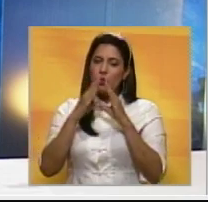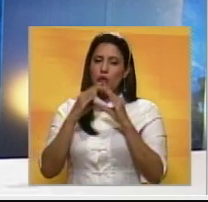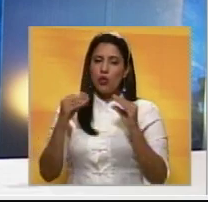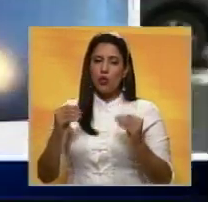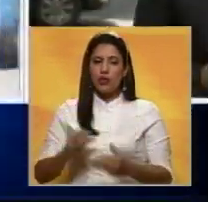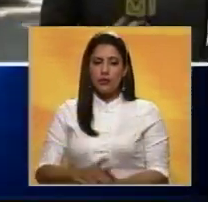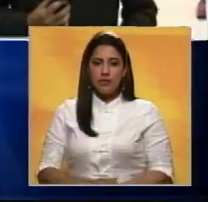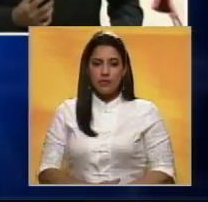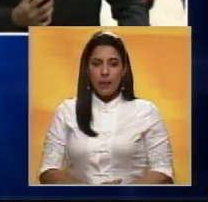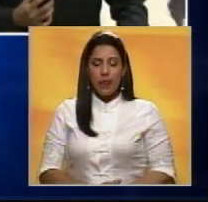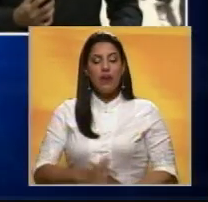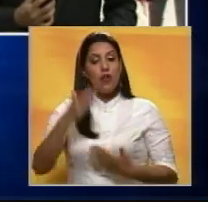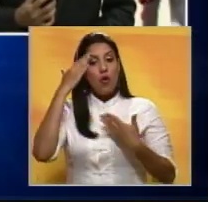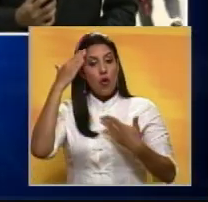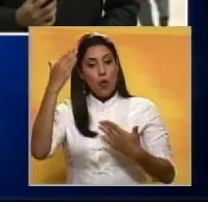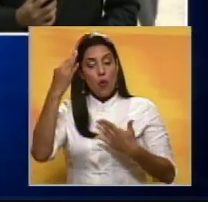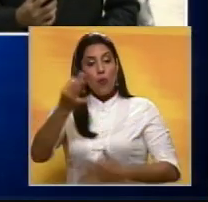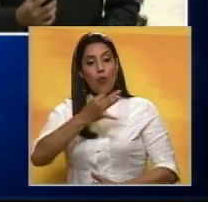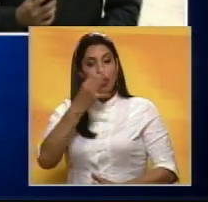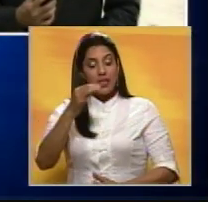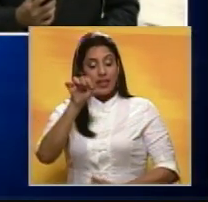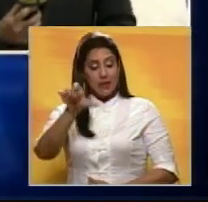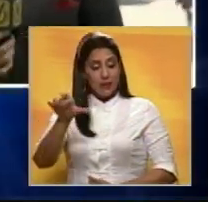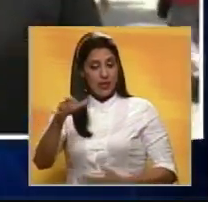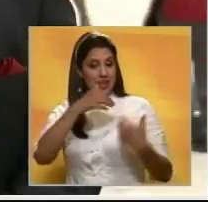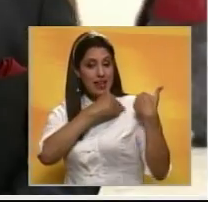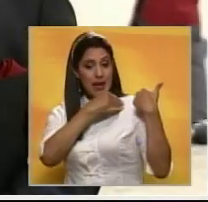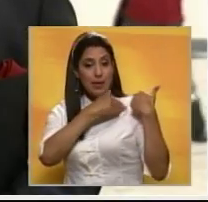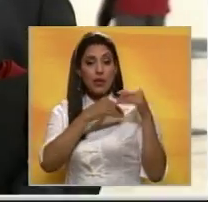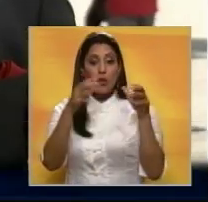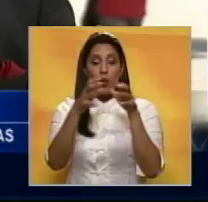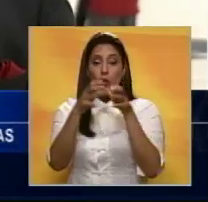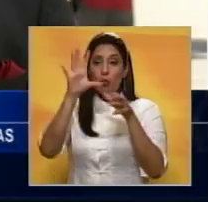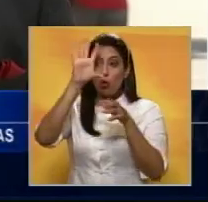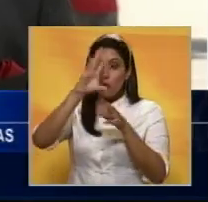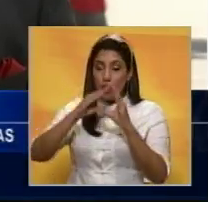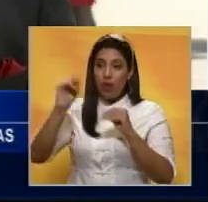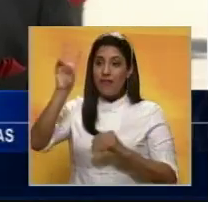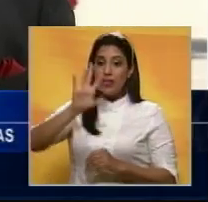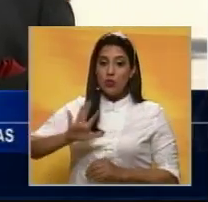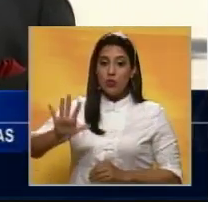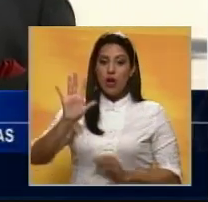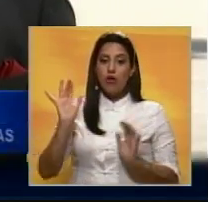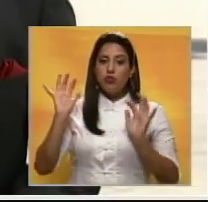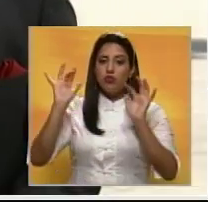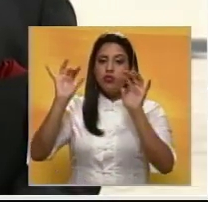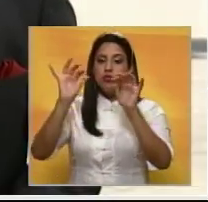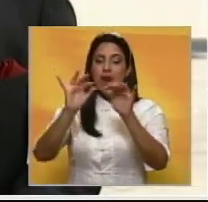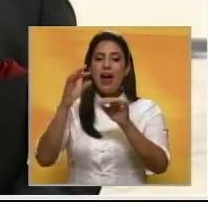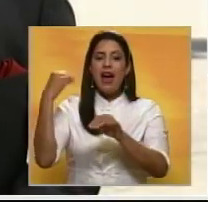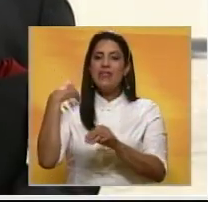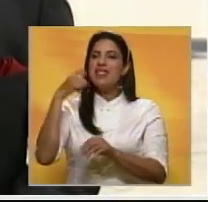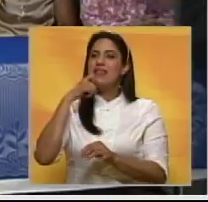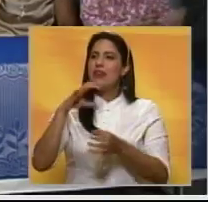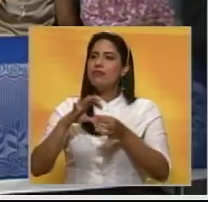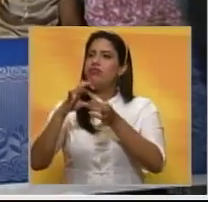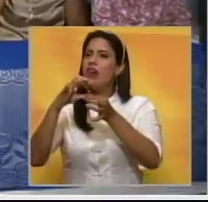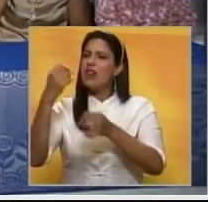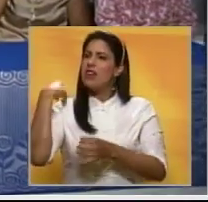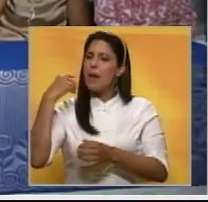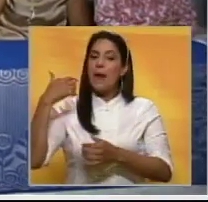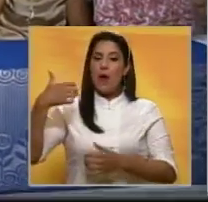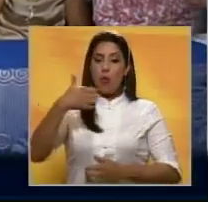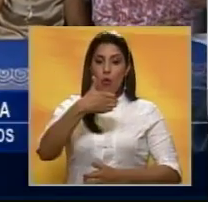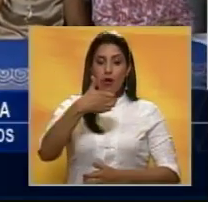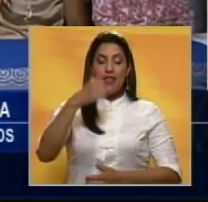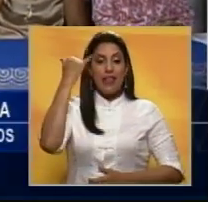Euclides. Hola, buenas tardes. Representantes gremiales de todo el país se sumarán a la movilización convocada por la Unidad para este